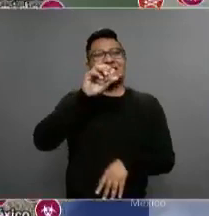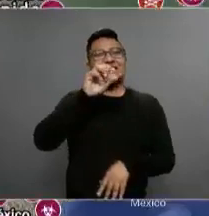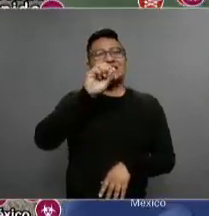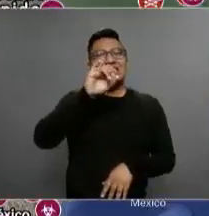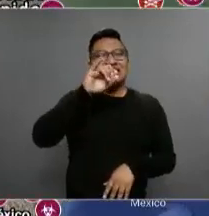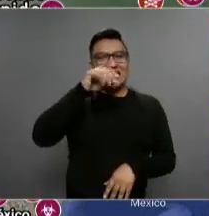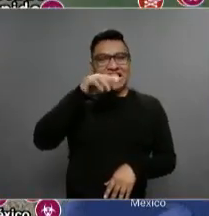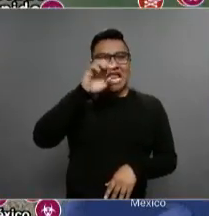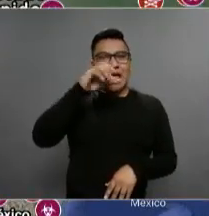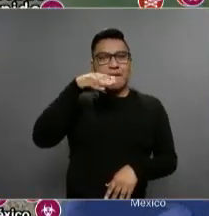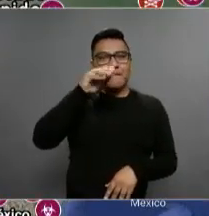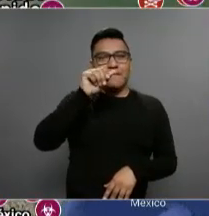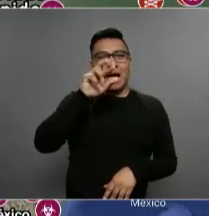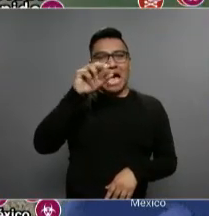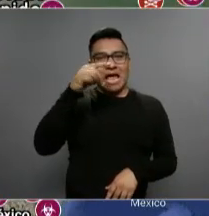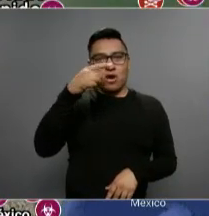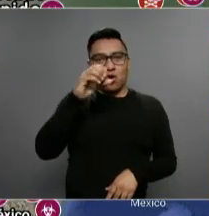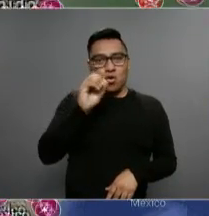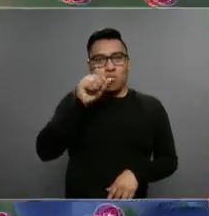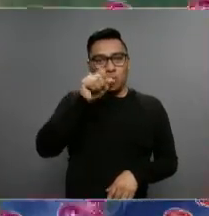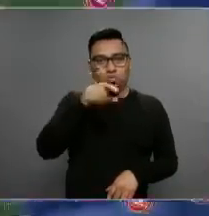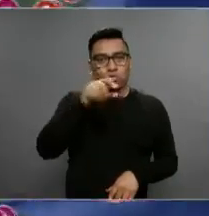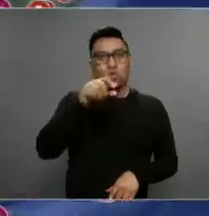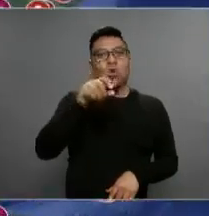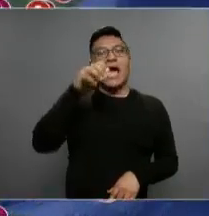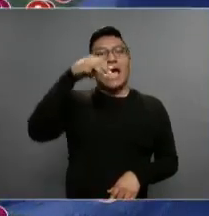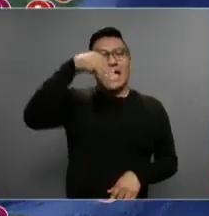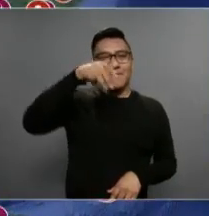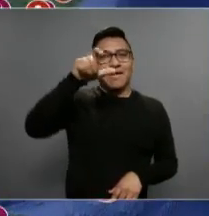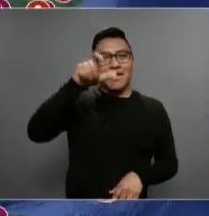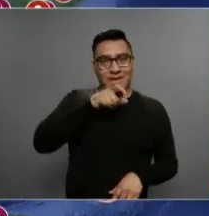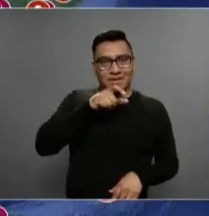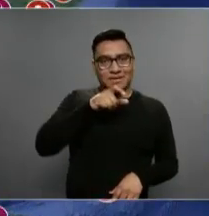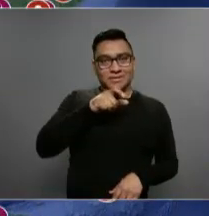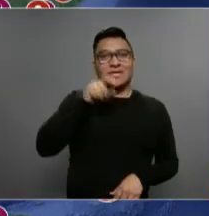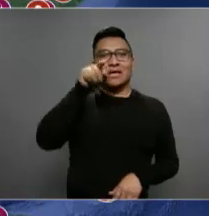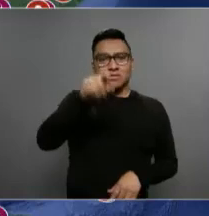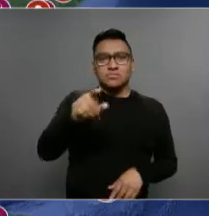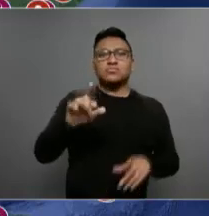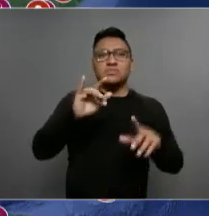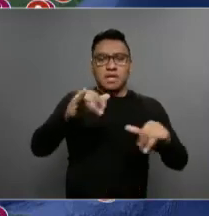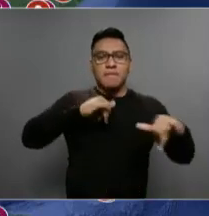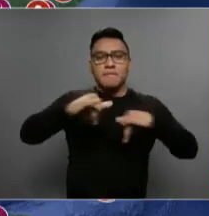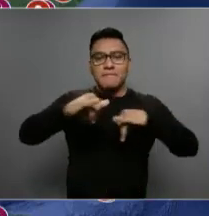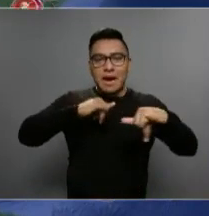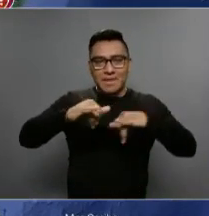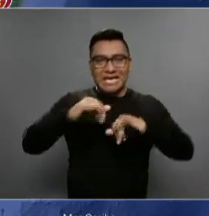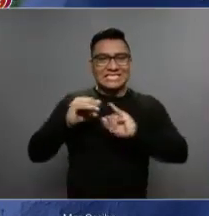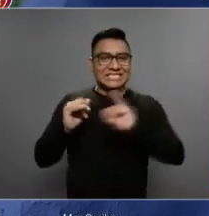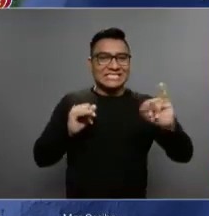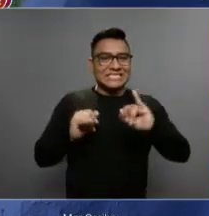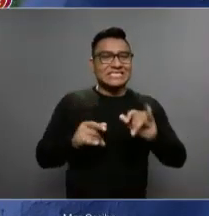sinembargo.mx, y en la propio cabezal, a mano derecha, ahí encuentra mapa de casos en tiempo